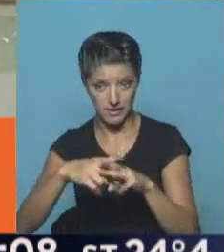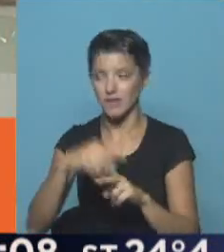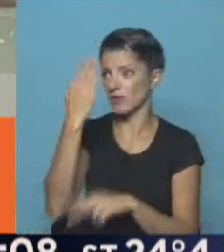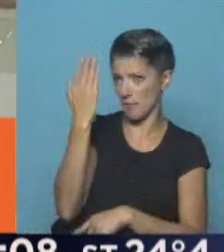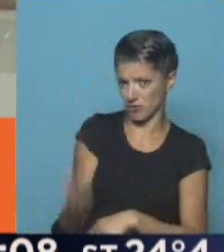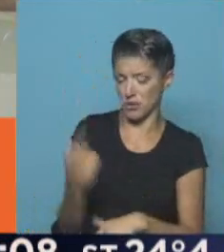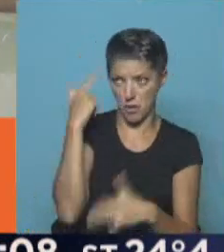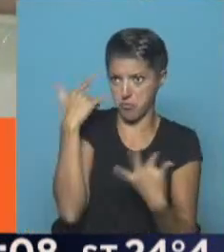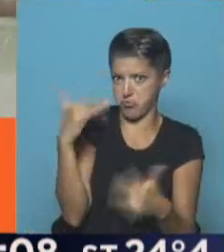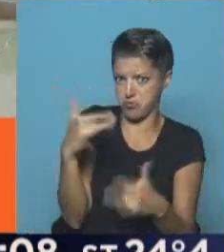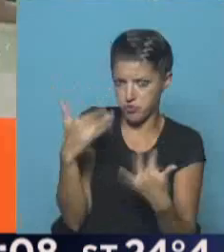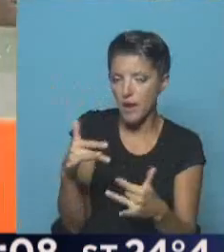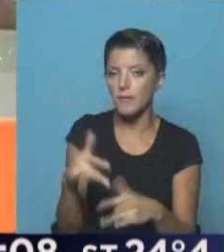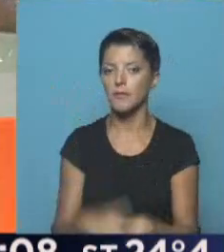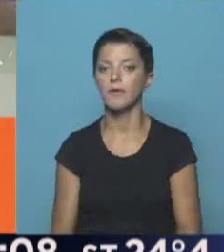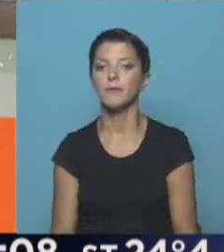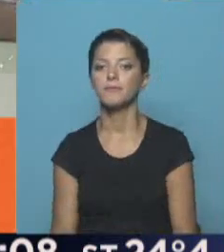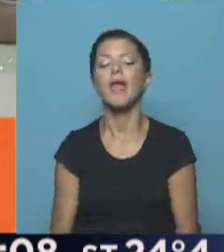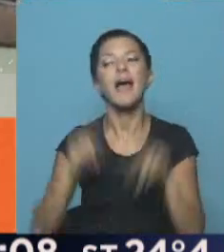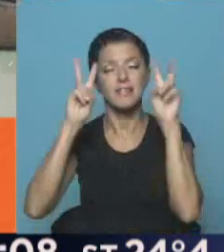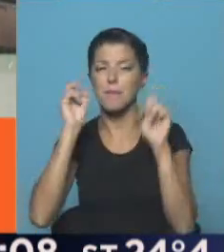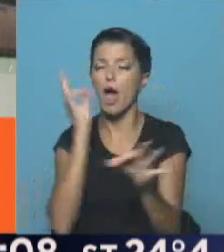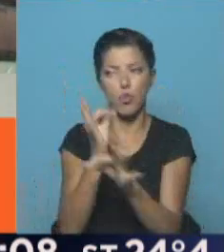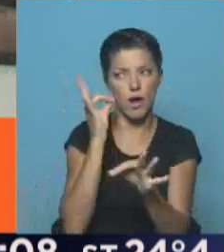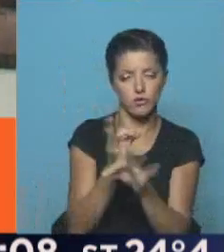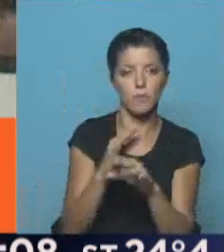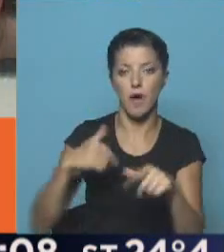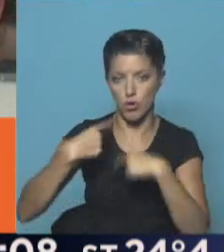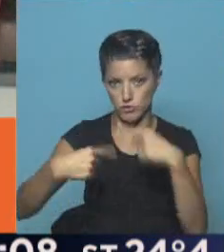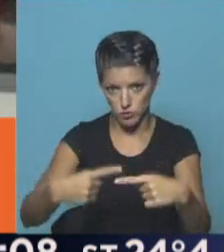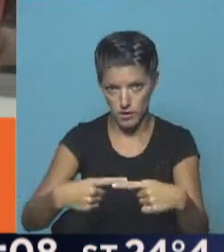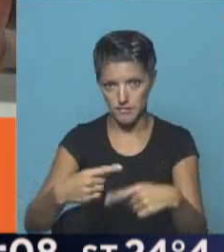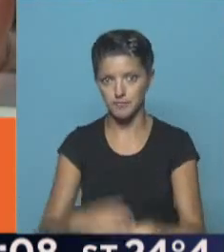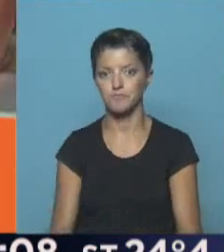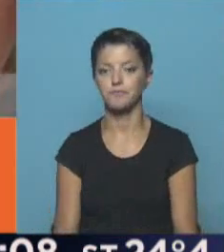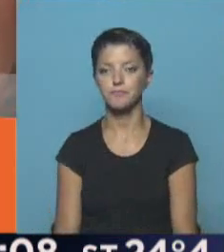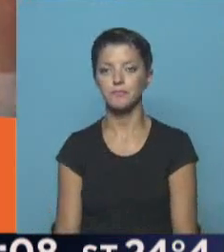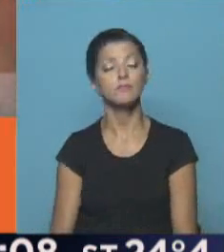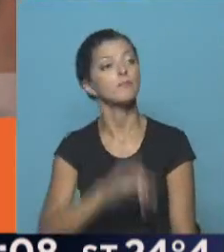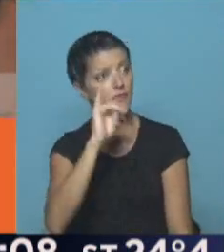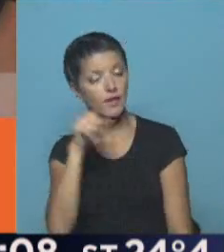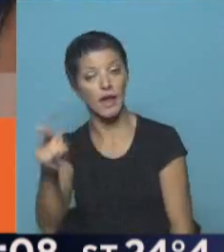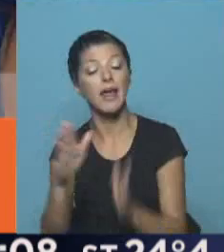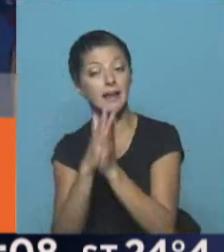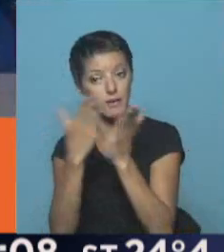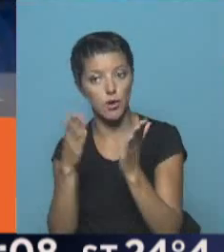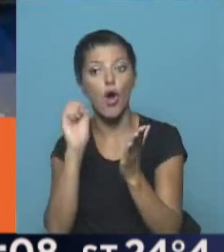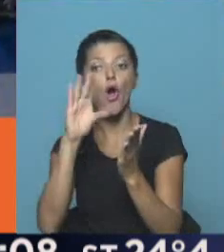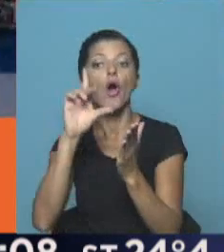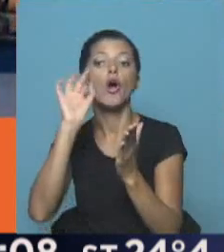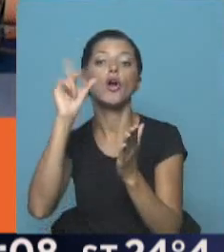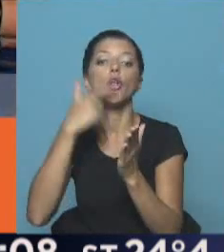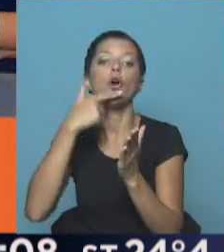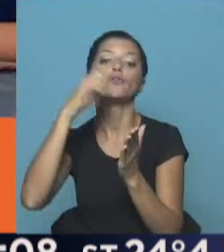intelectual, ha escrito libros. El tema de educación es un tema que se continúa mucho, seguramente, ¿no? Exacto. Tiene un libro que se llama Los mejores chistes